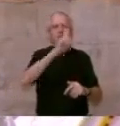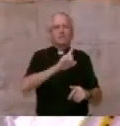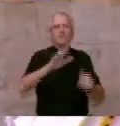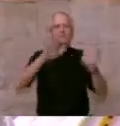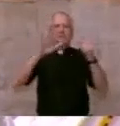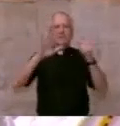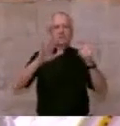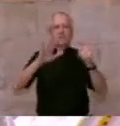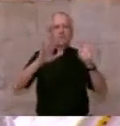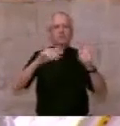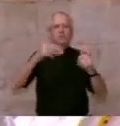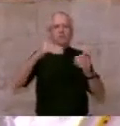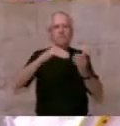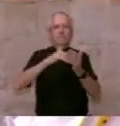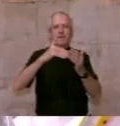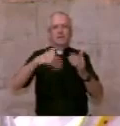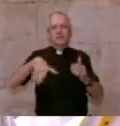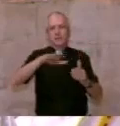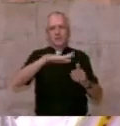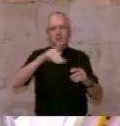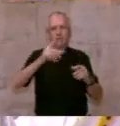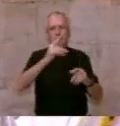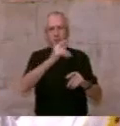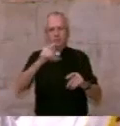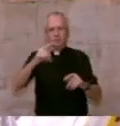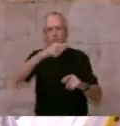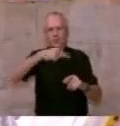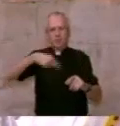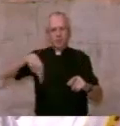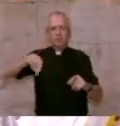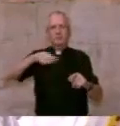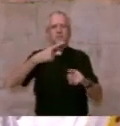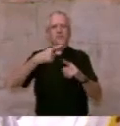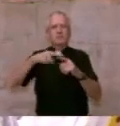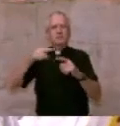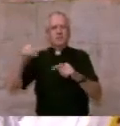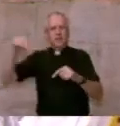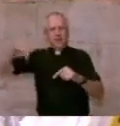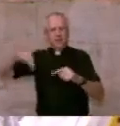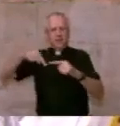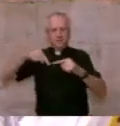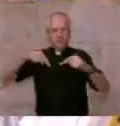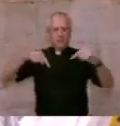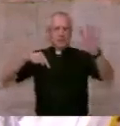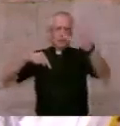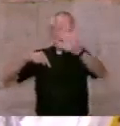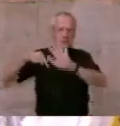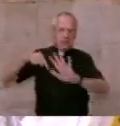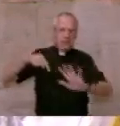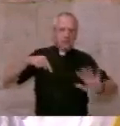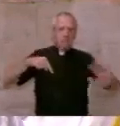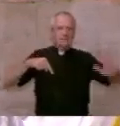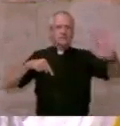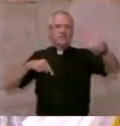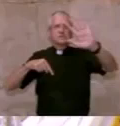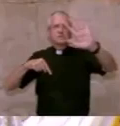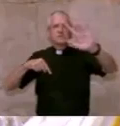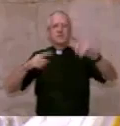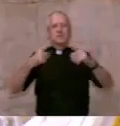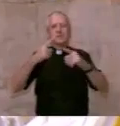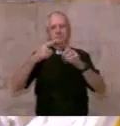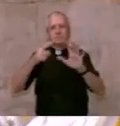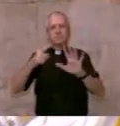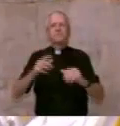y 282.120 habitantes, desde el Hospitalet de l'Infante, el Baix Camp, hasta Alcalá de Xivert, en el